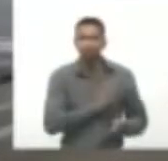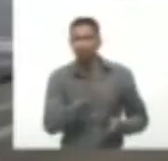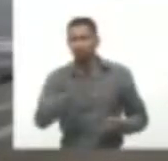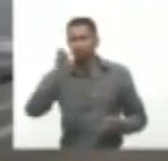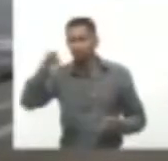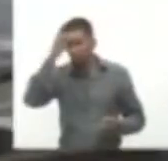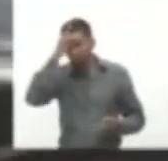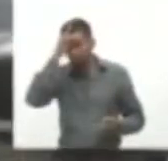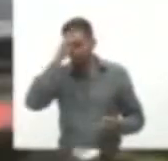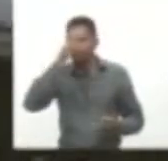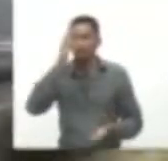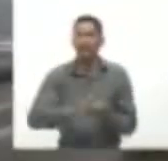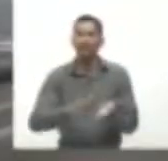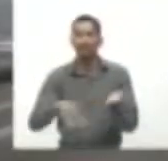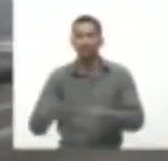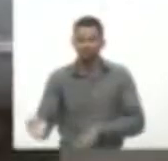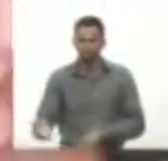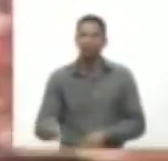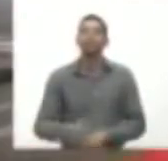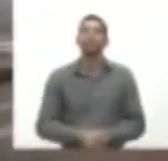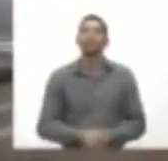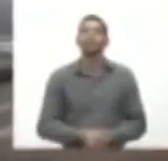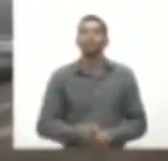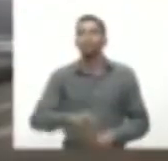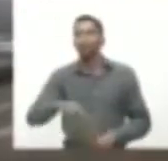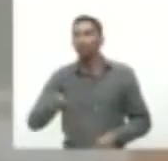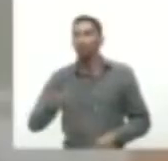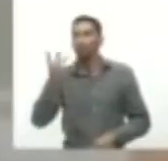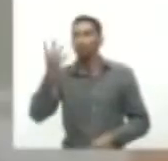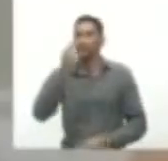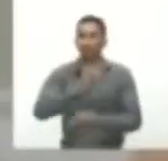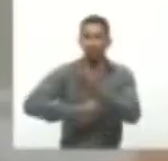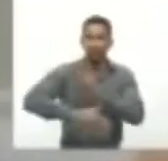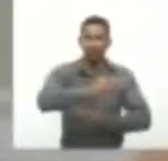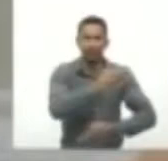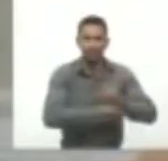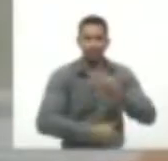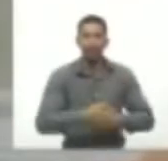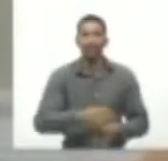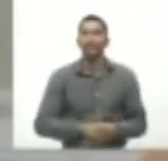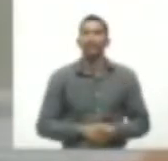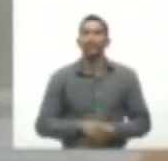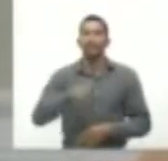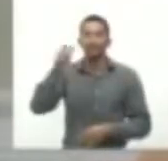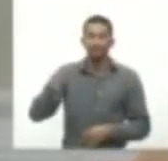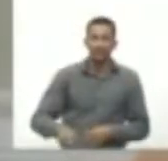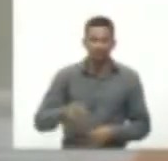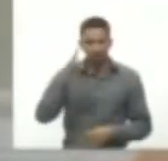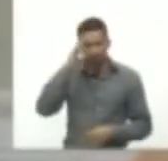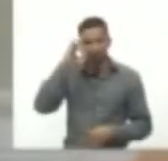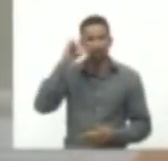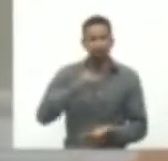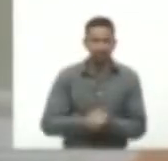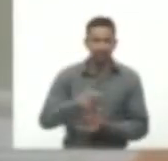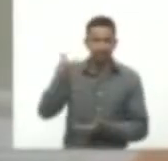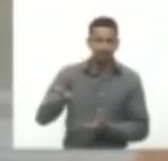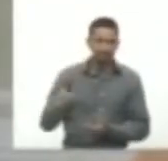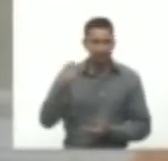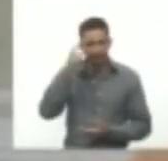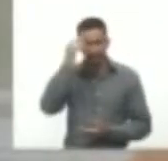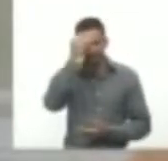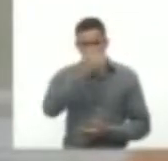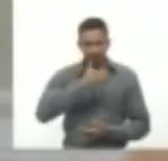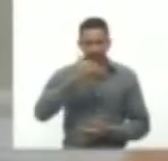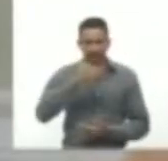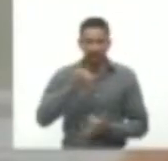en el lugar de los hechos, donde también hubo 4 heridos. Y hay una persona sindicada de estos hechos, el cual ya para nosotros pues lo